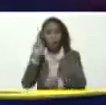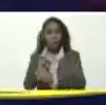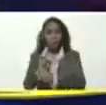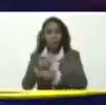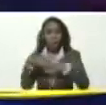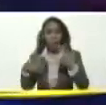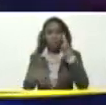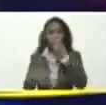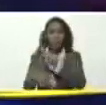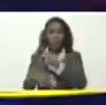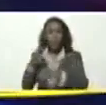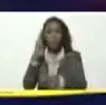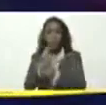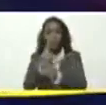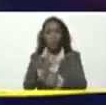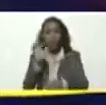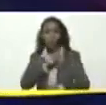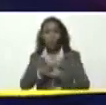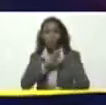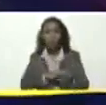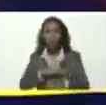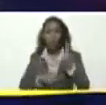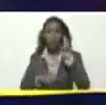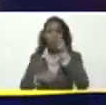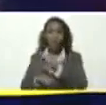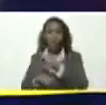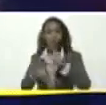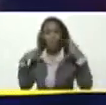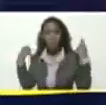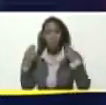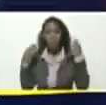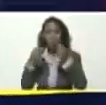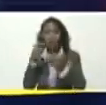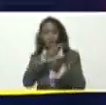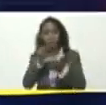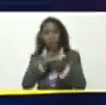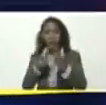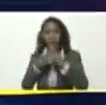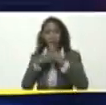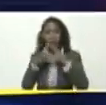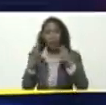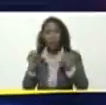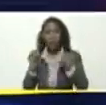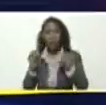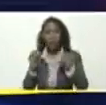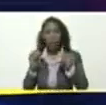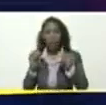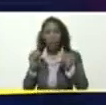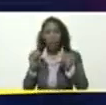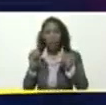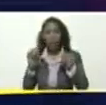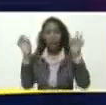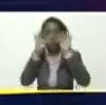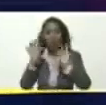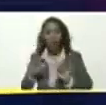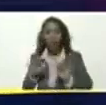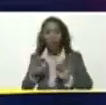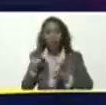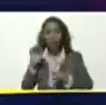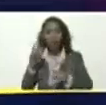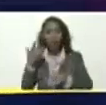tiene que ver con las redes sociales, todo lo que tiene que ver con la promoción de la lectura, en todos los formatos habido y por